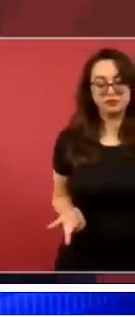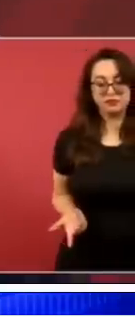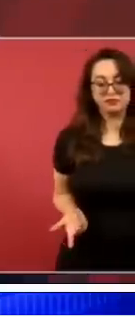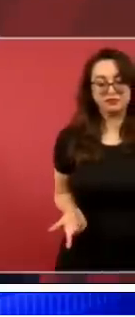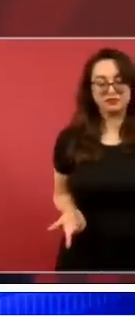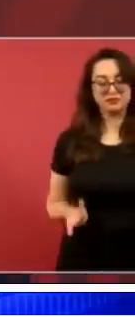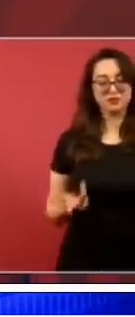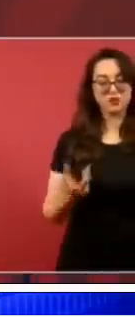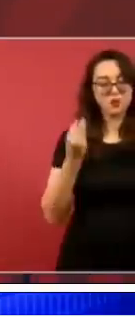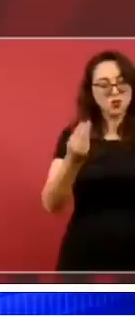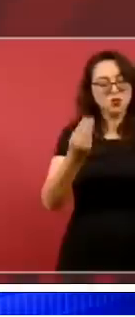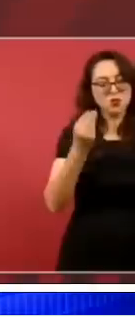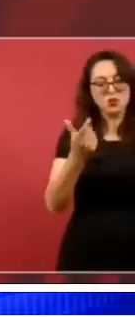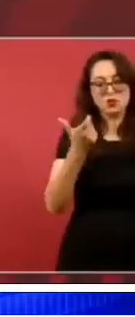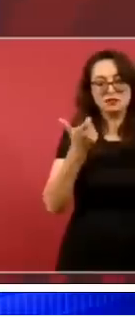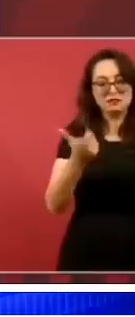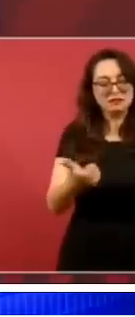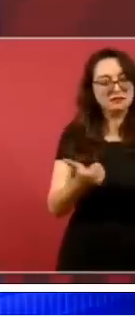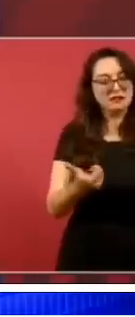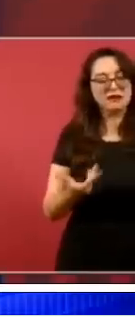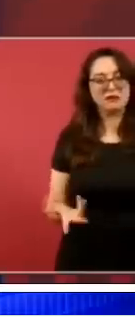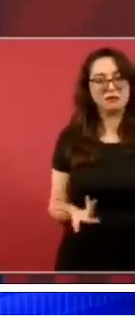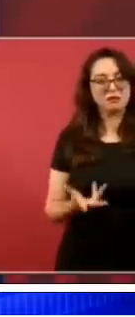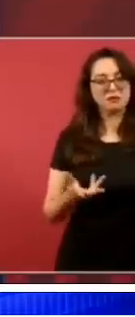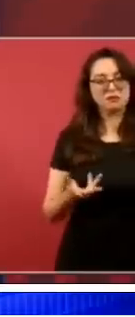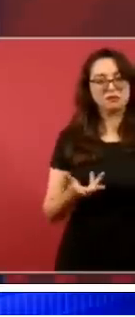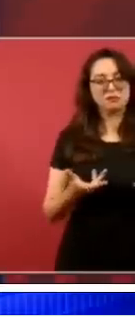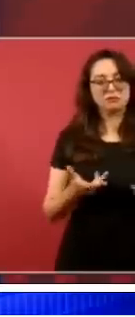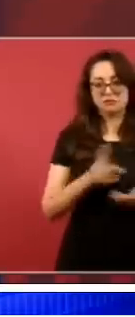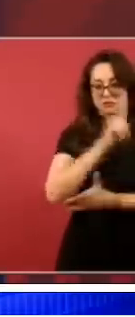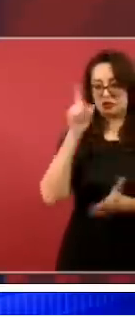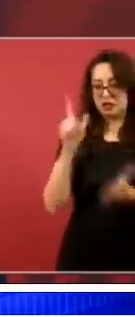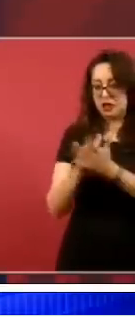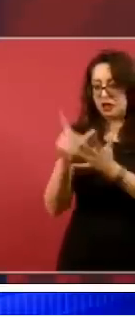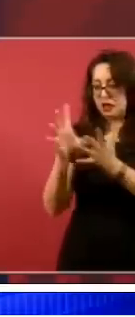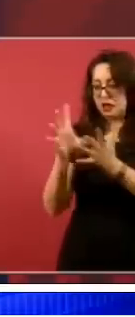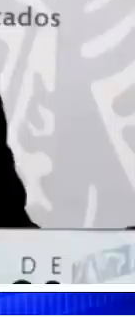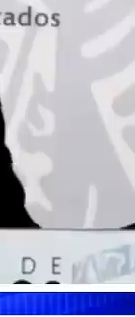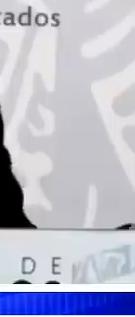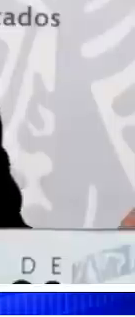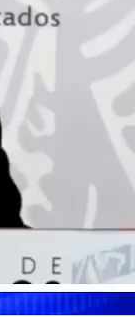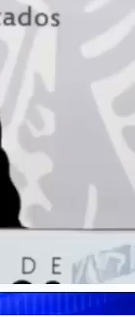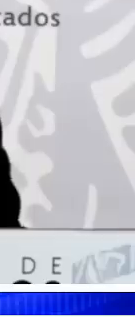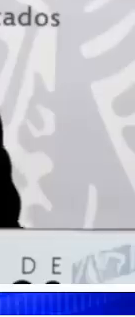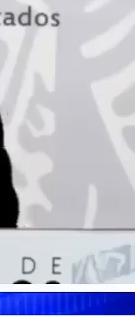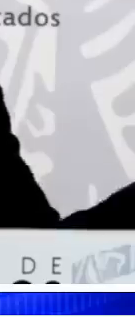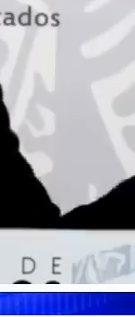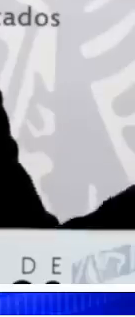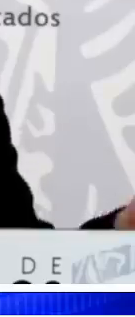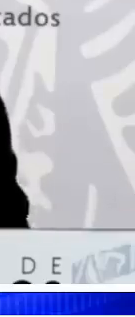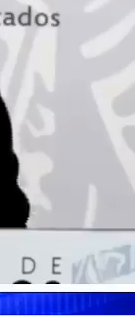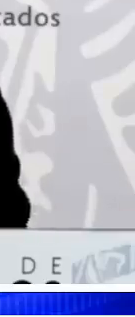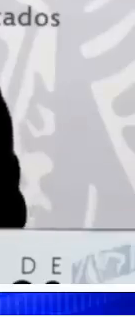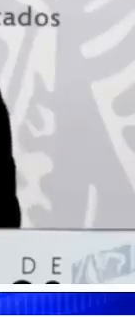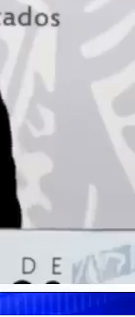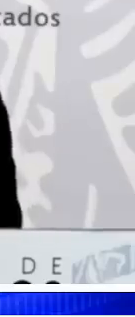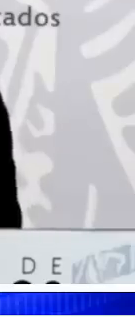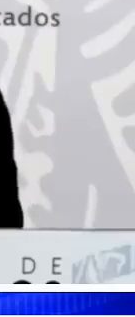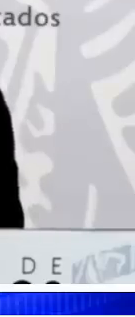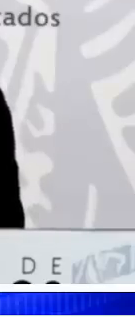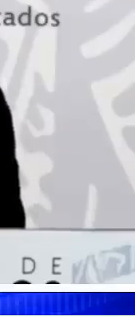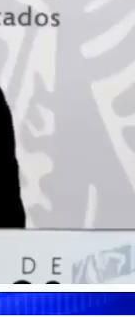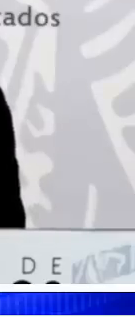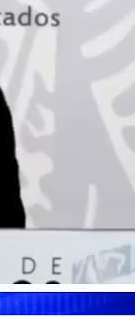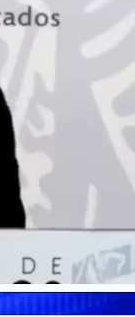600.000 pesos mensuales Y esto no es suficiente además de esto también están